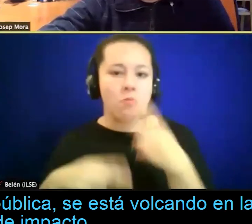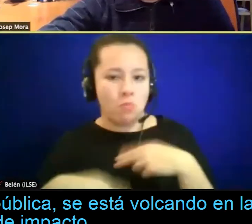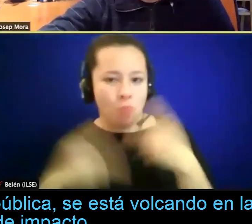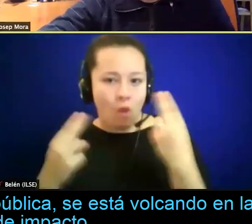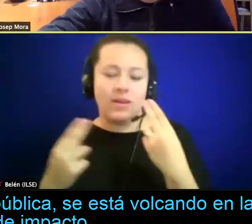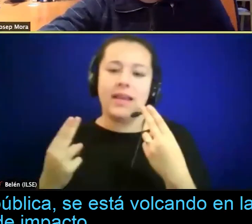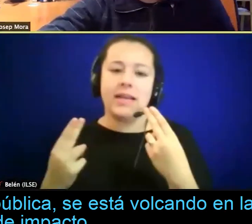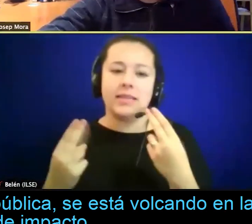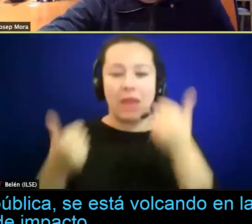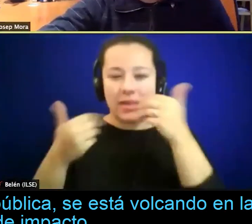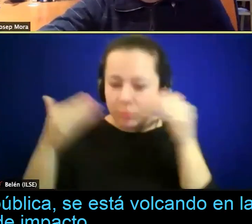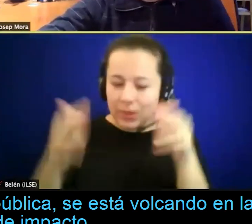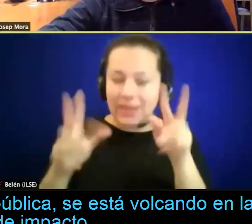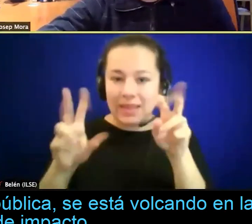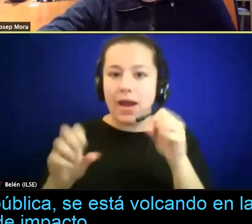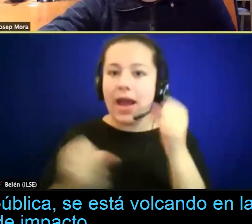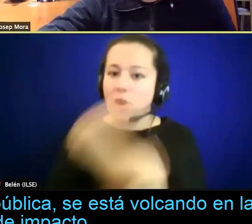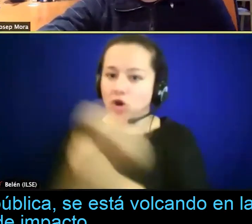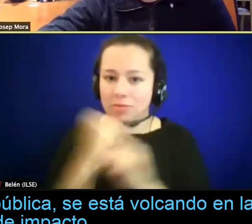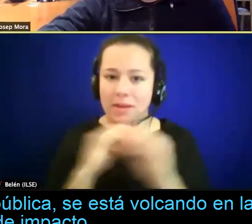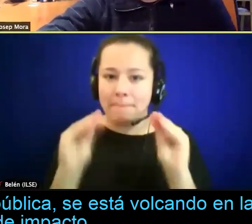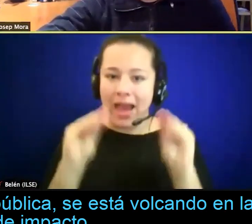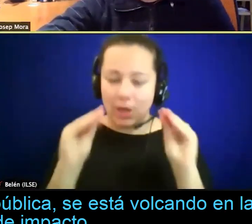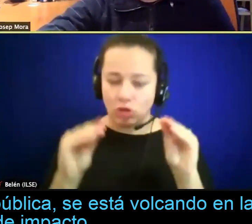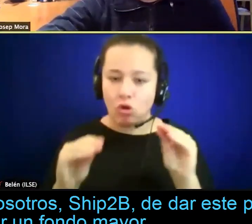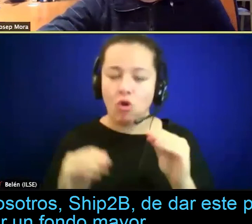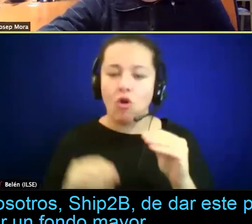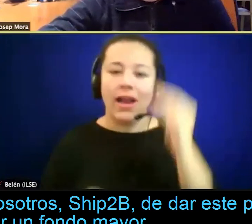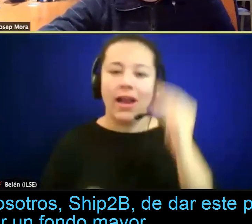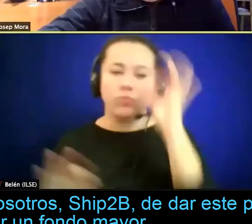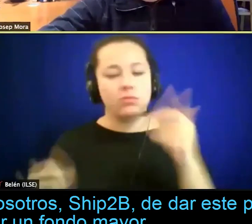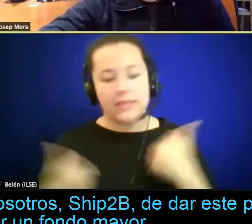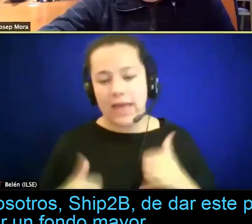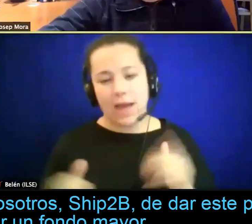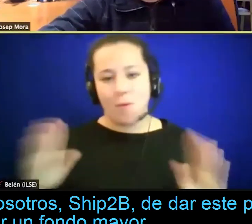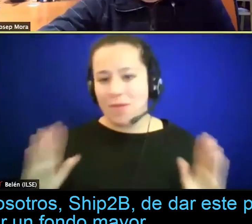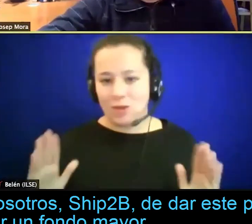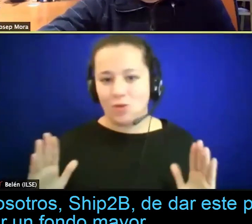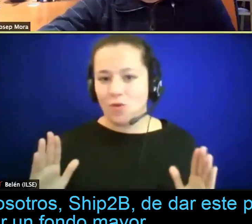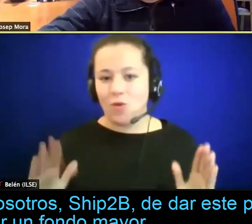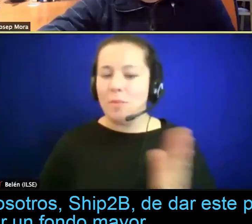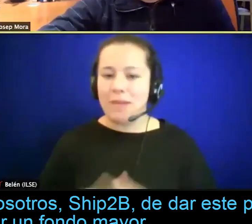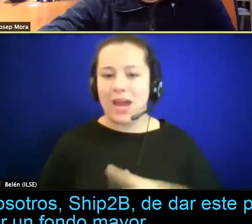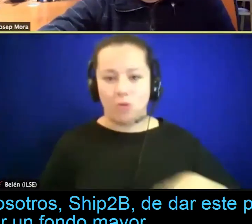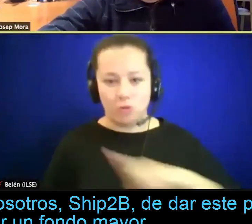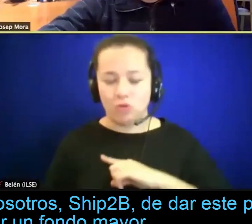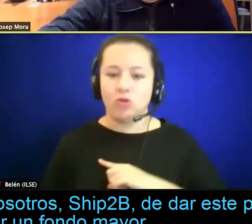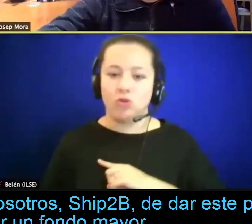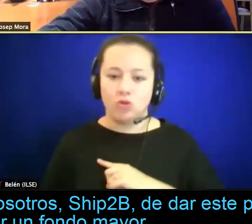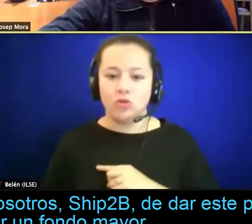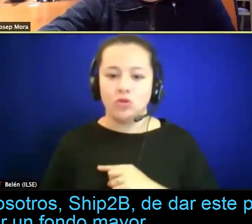en lo que es de economía de impacto y creemos que ha llegado el momento para nosotros Ship2B, ¿no?